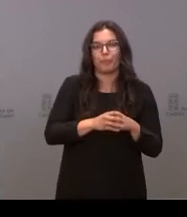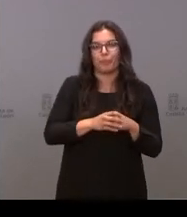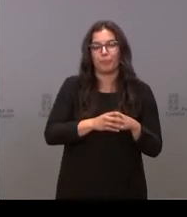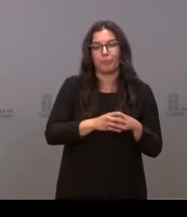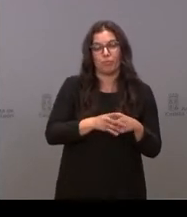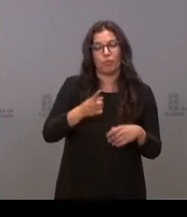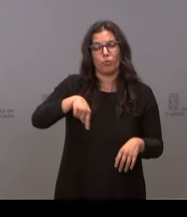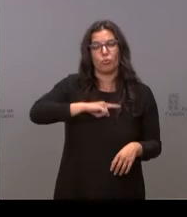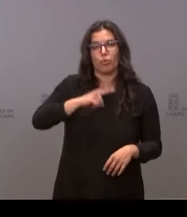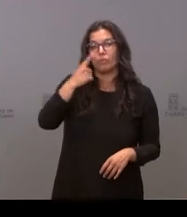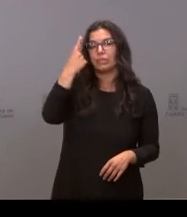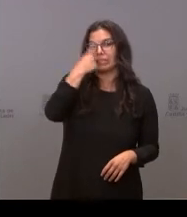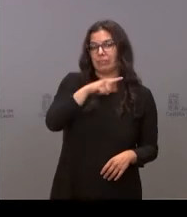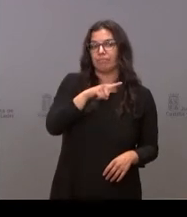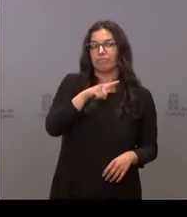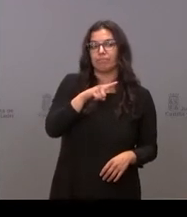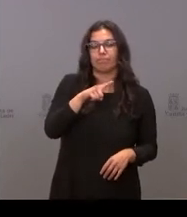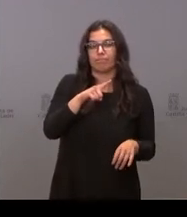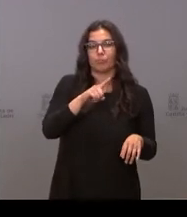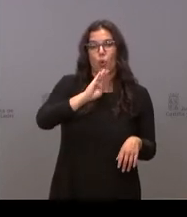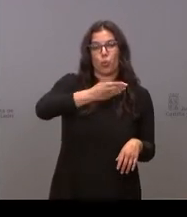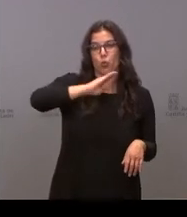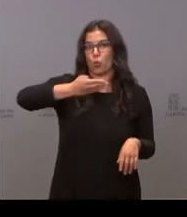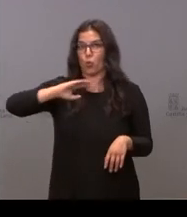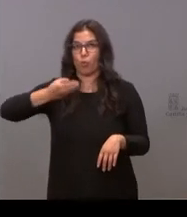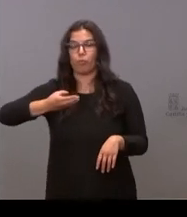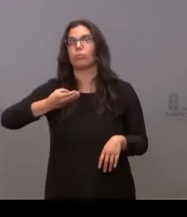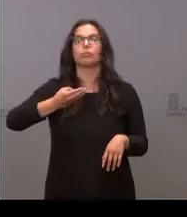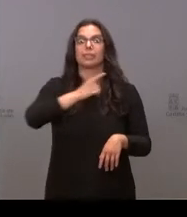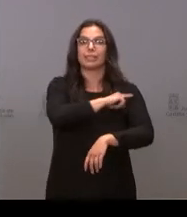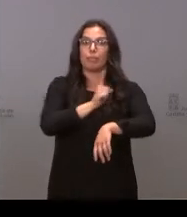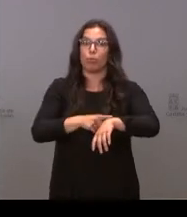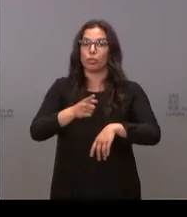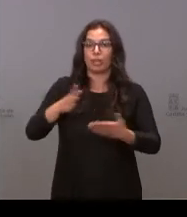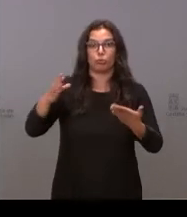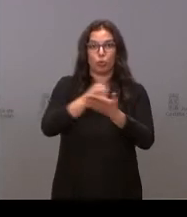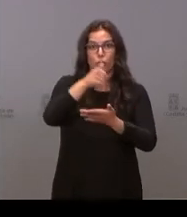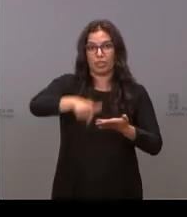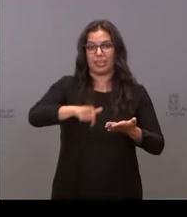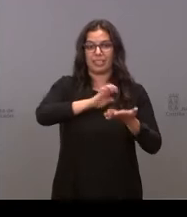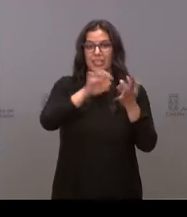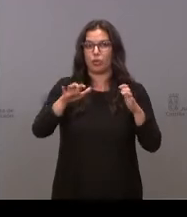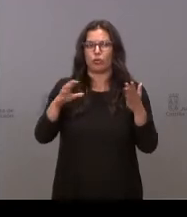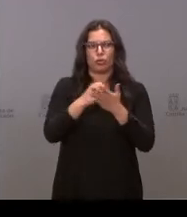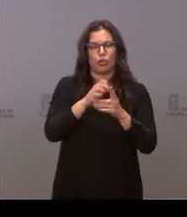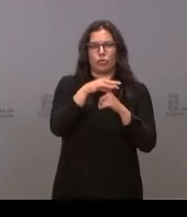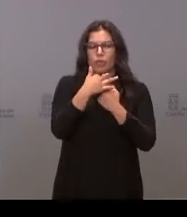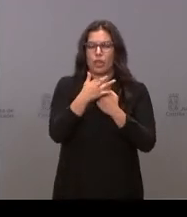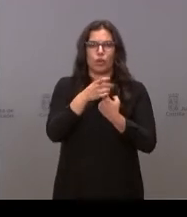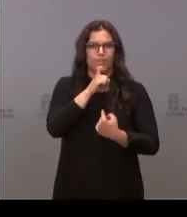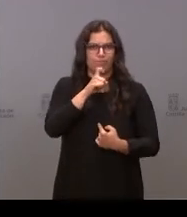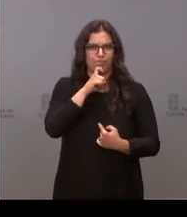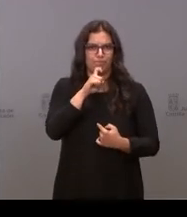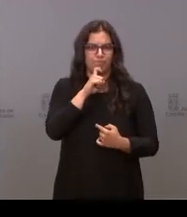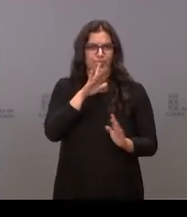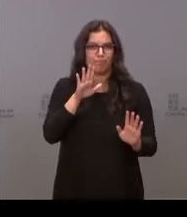Somos conscientes que todos los clubes deportivos de esta comunidad están pasando un mal momento y